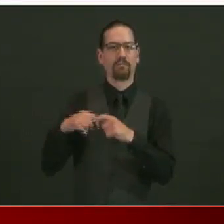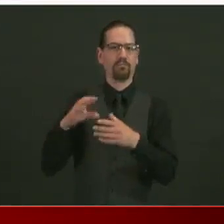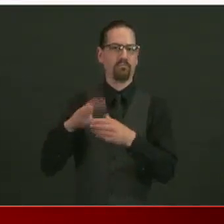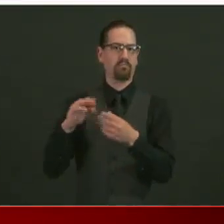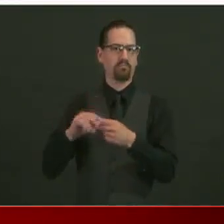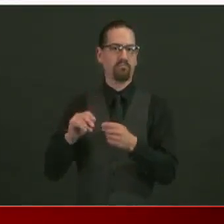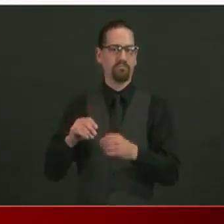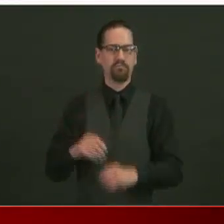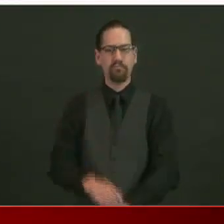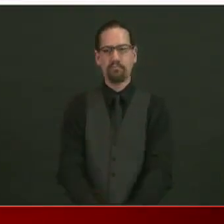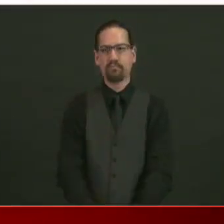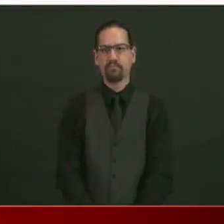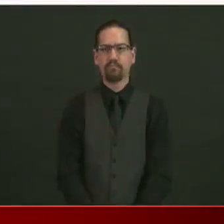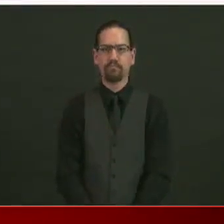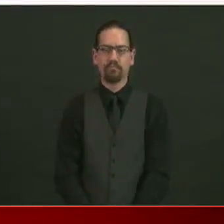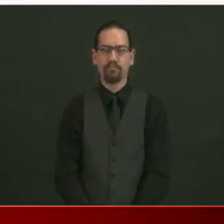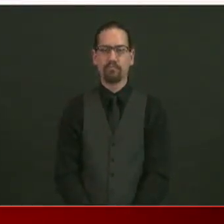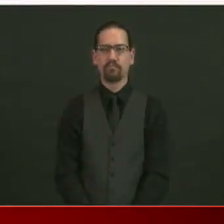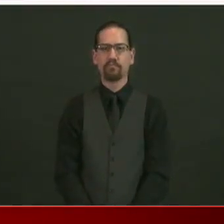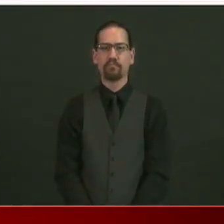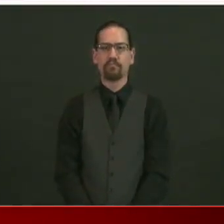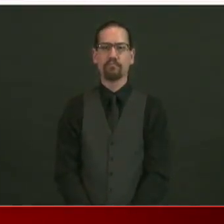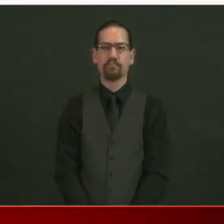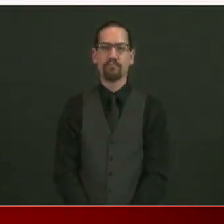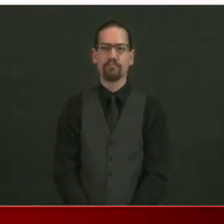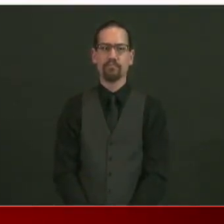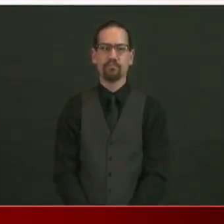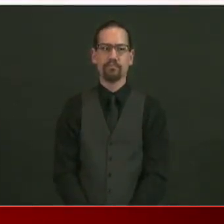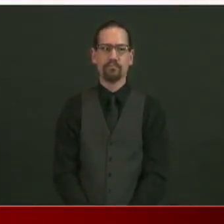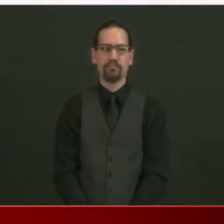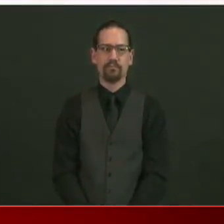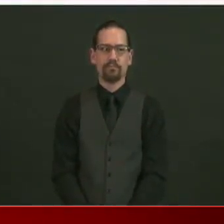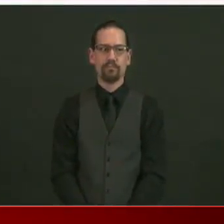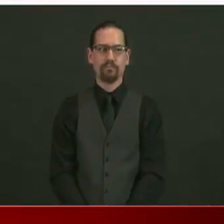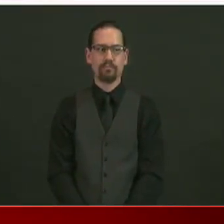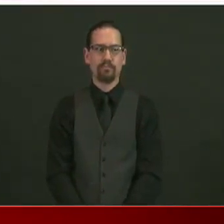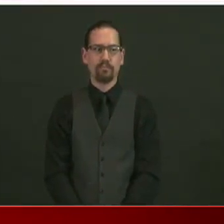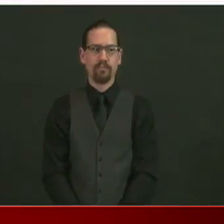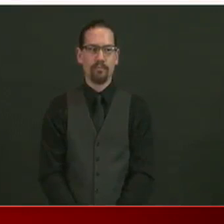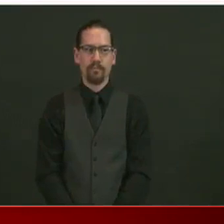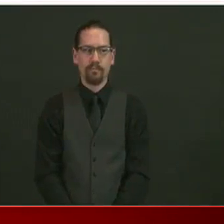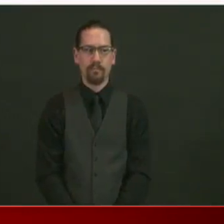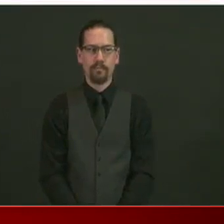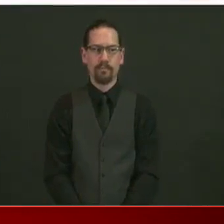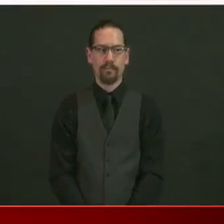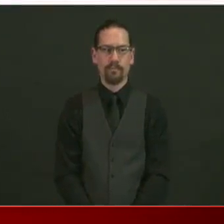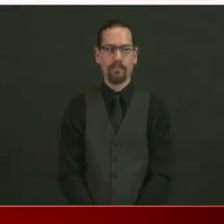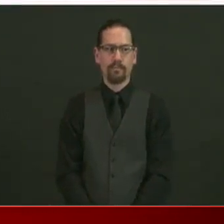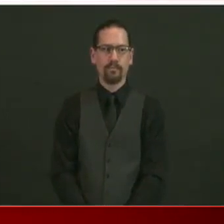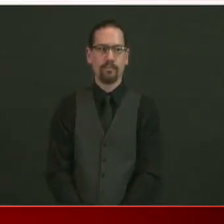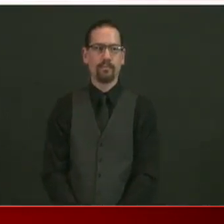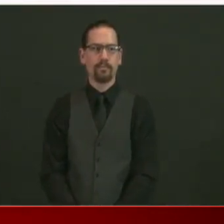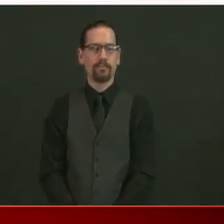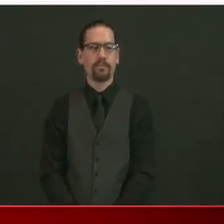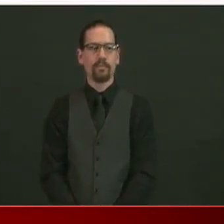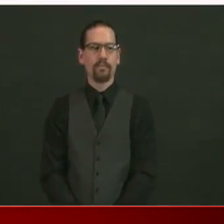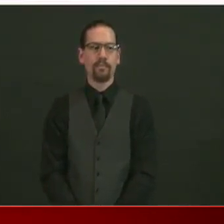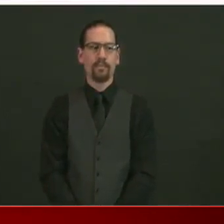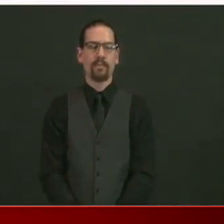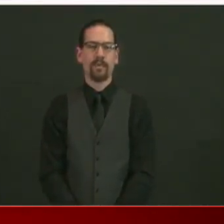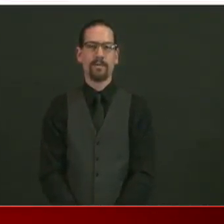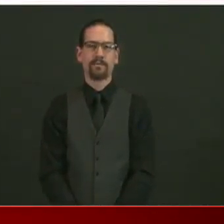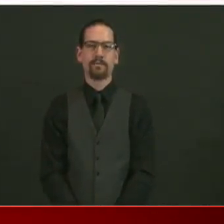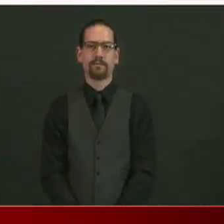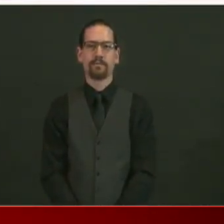dio dinero para darle a tres maestros durante el estado. Ya ustedes oyeron que yo le di el nombre. Son $1,000 para